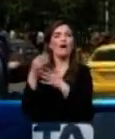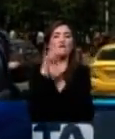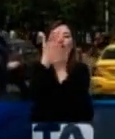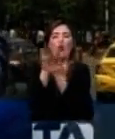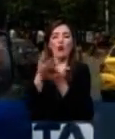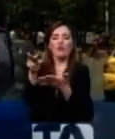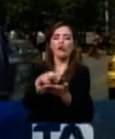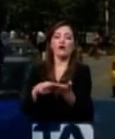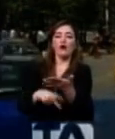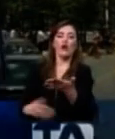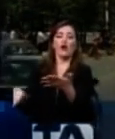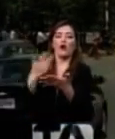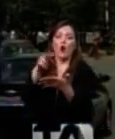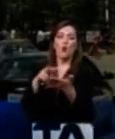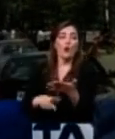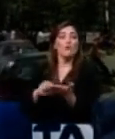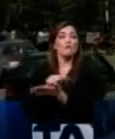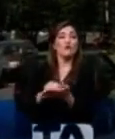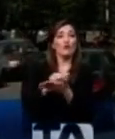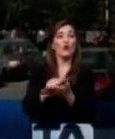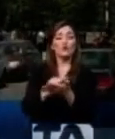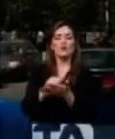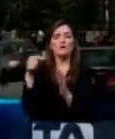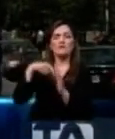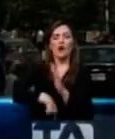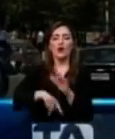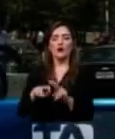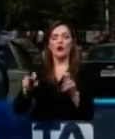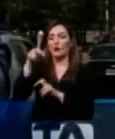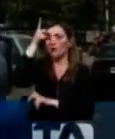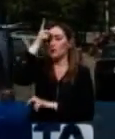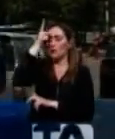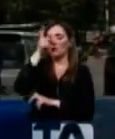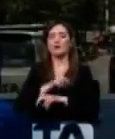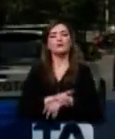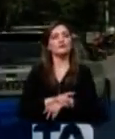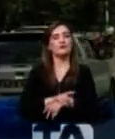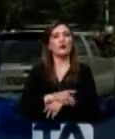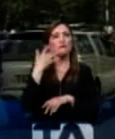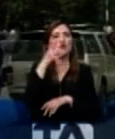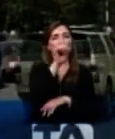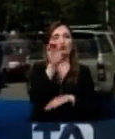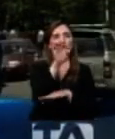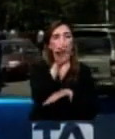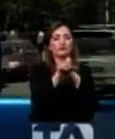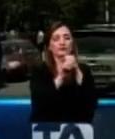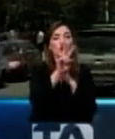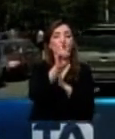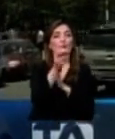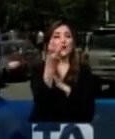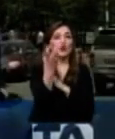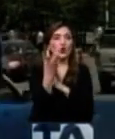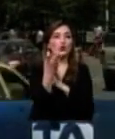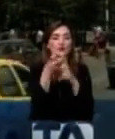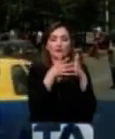preliminar el borrador del informe de auditoría a la deuda entre el 1 de enero de 2012